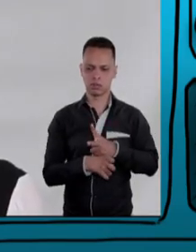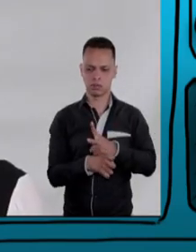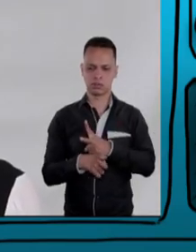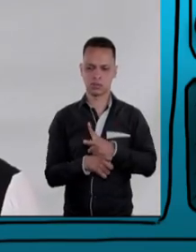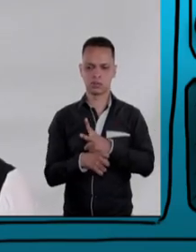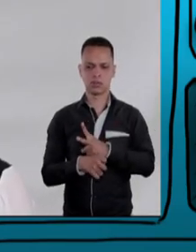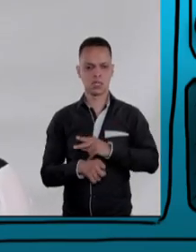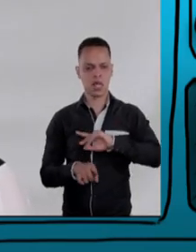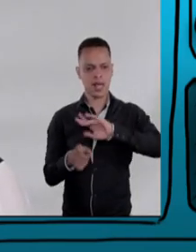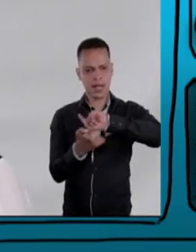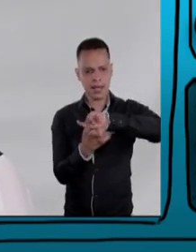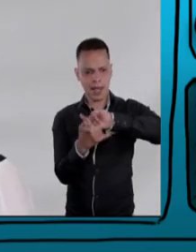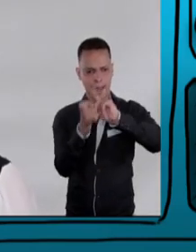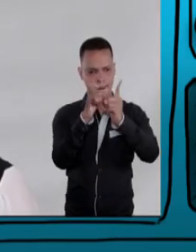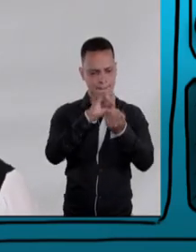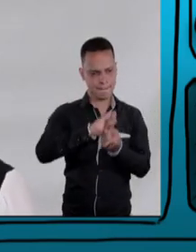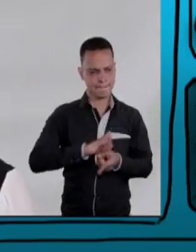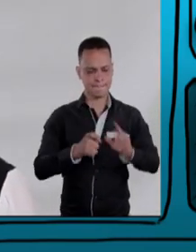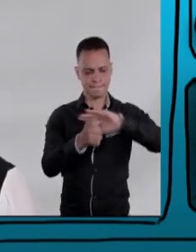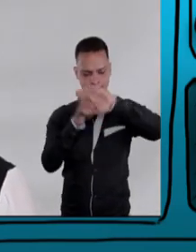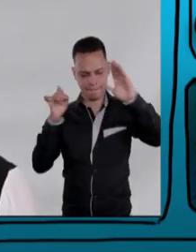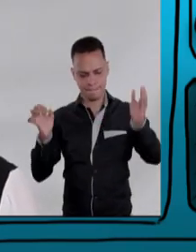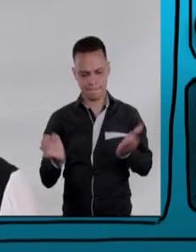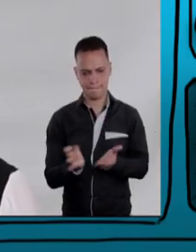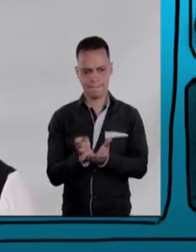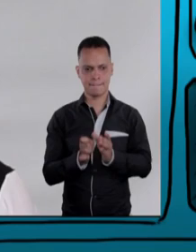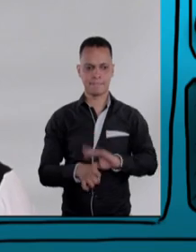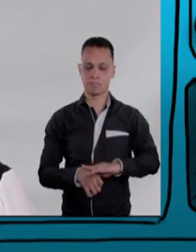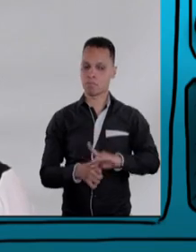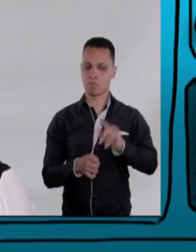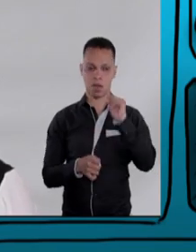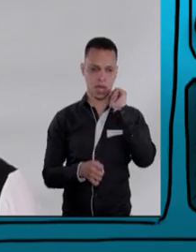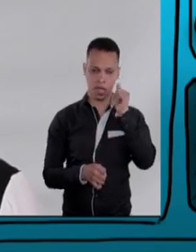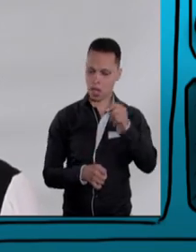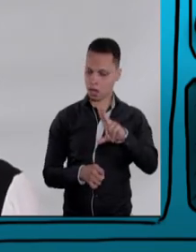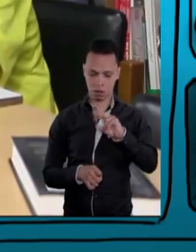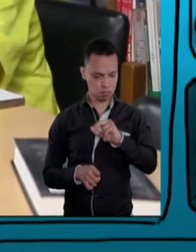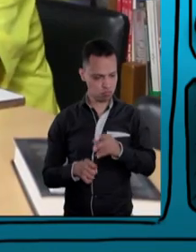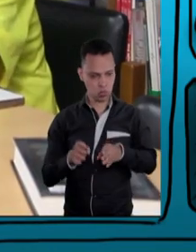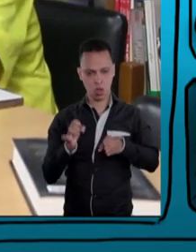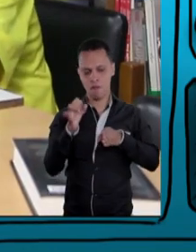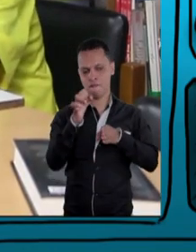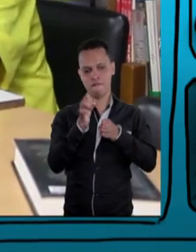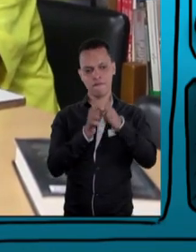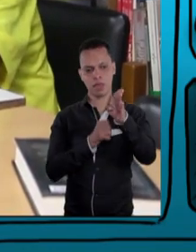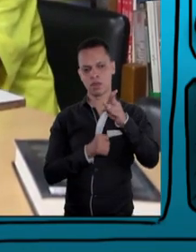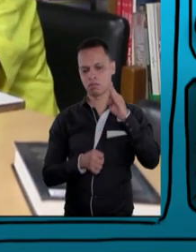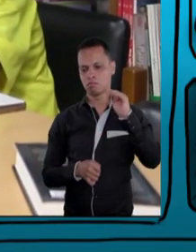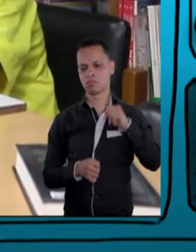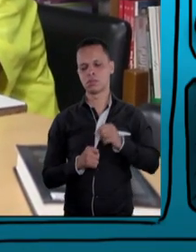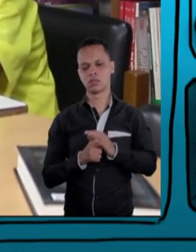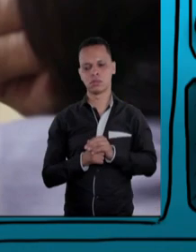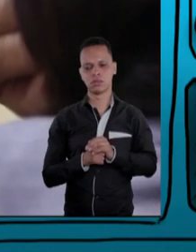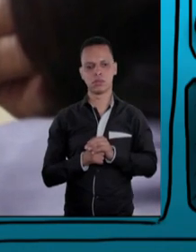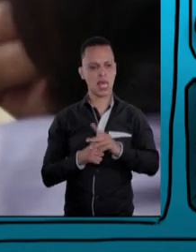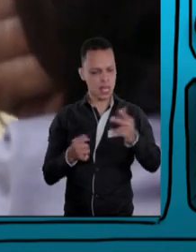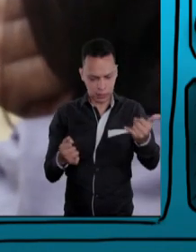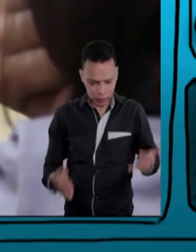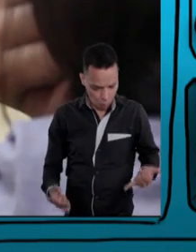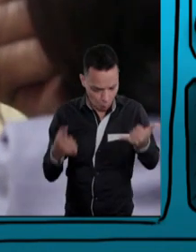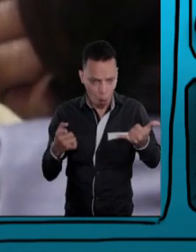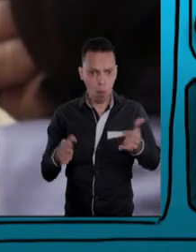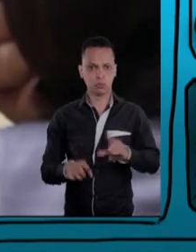Queremos transformar el mundo y el mundo no se transforma mañana ni después. Es la construcción de